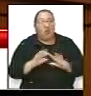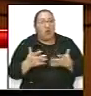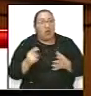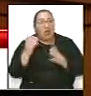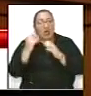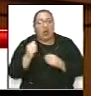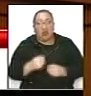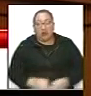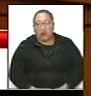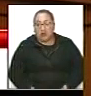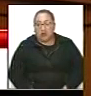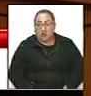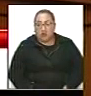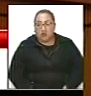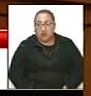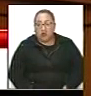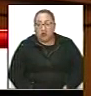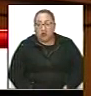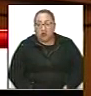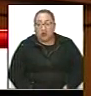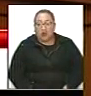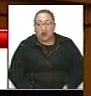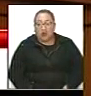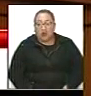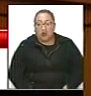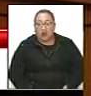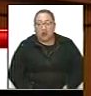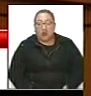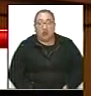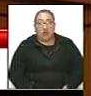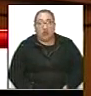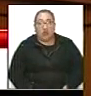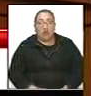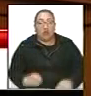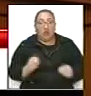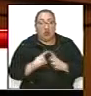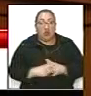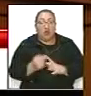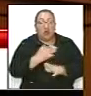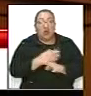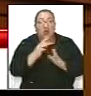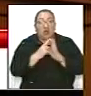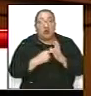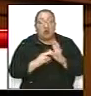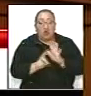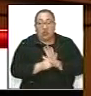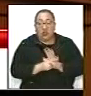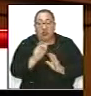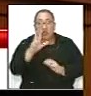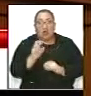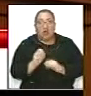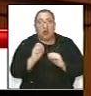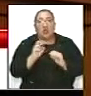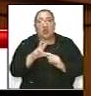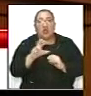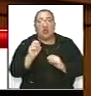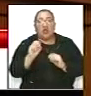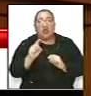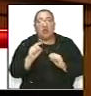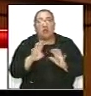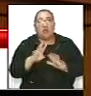cargo en las áreas de desempeño laboral docente, o la reciente aprobación vía la Resolución Legislativa